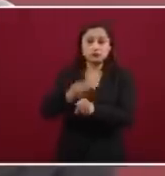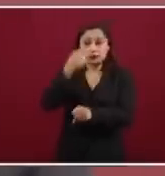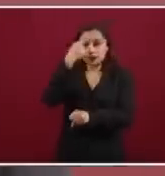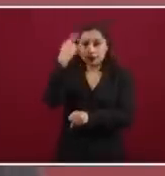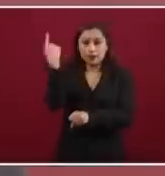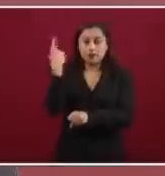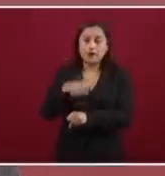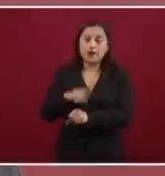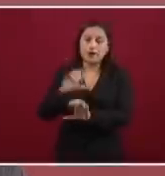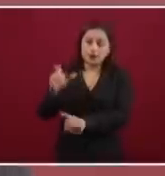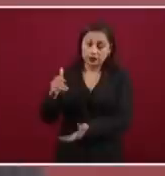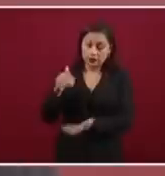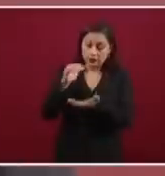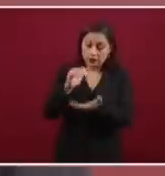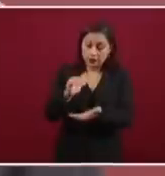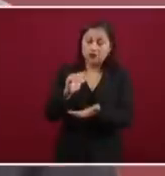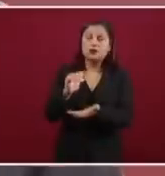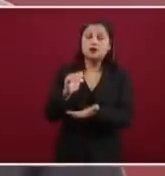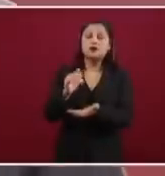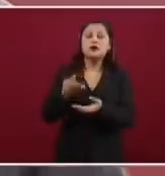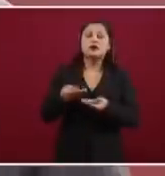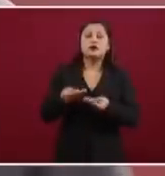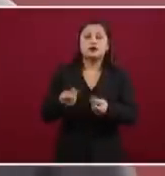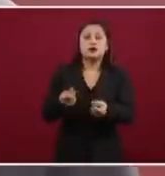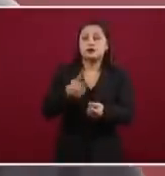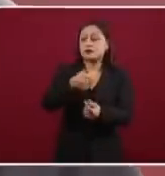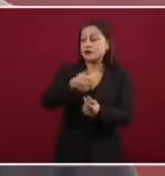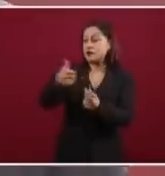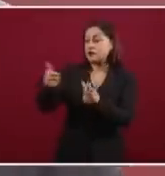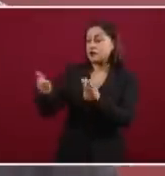Entonces, me extraña mucho